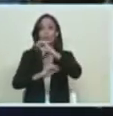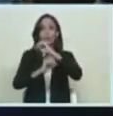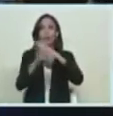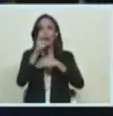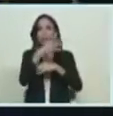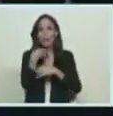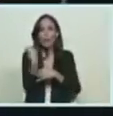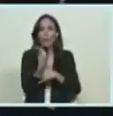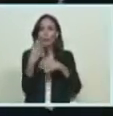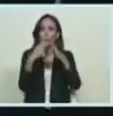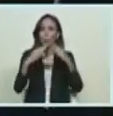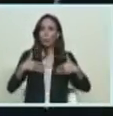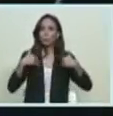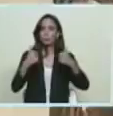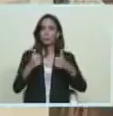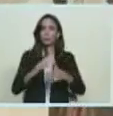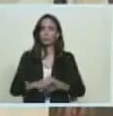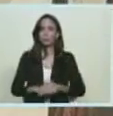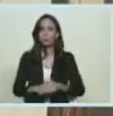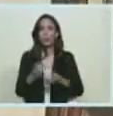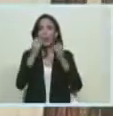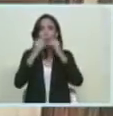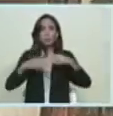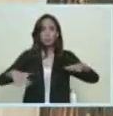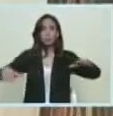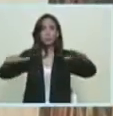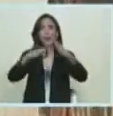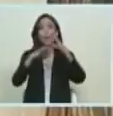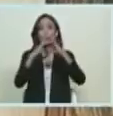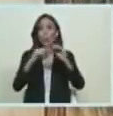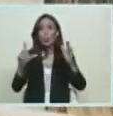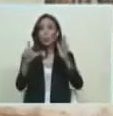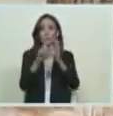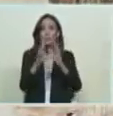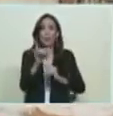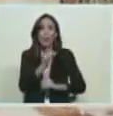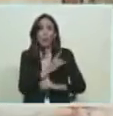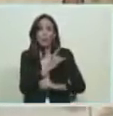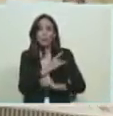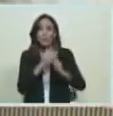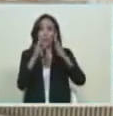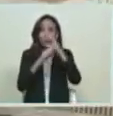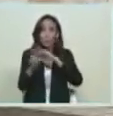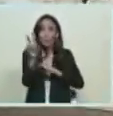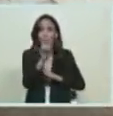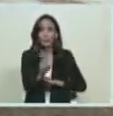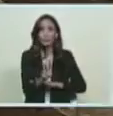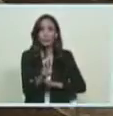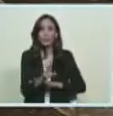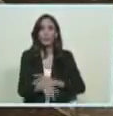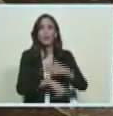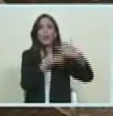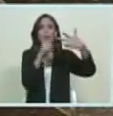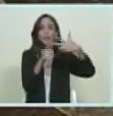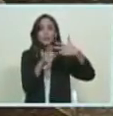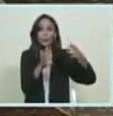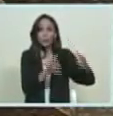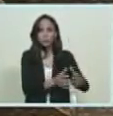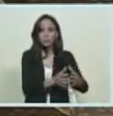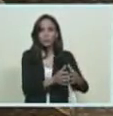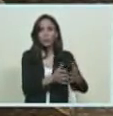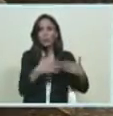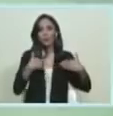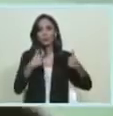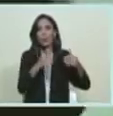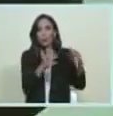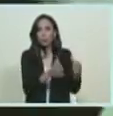infecciones de transmisión sexual en nuestros jóvenes, y nos desplegamos en todos los liceos y universidades a nivel nacional. Como un tercer punto de este plan de